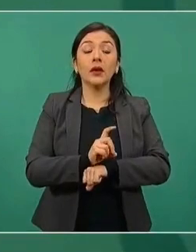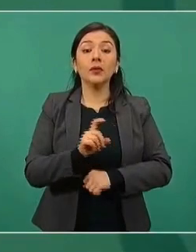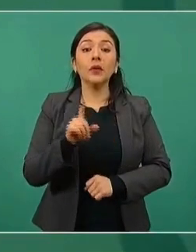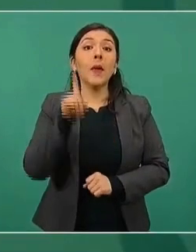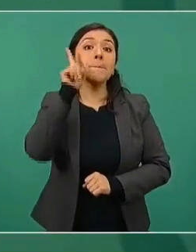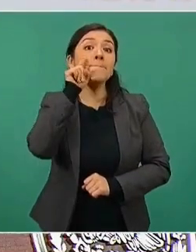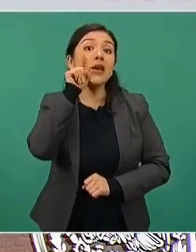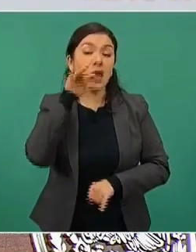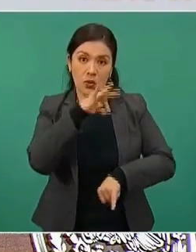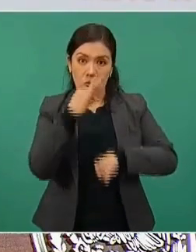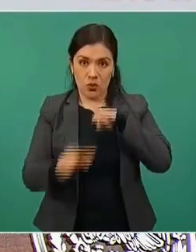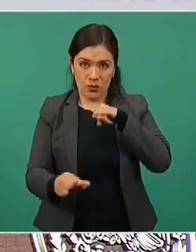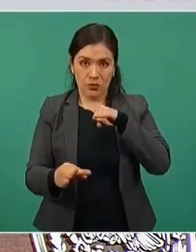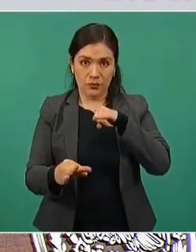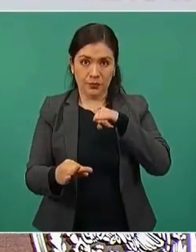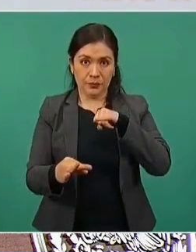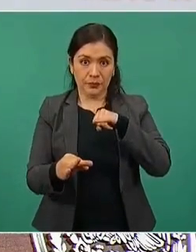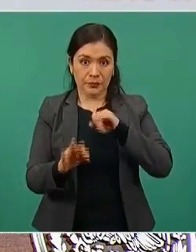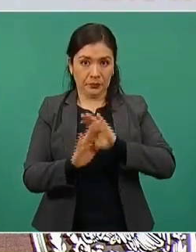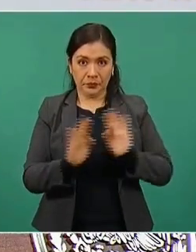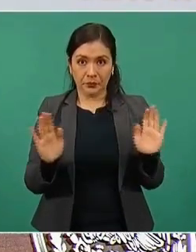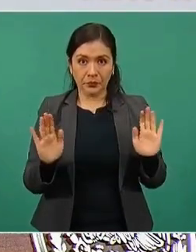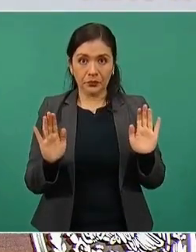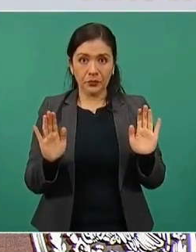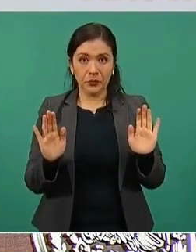terminamos mañana.